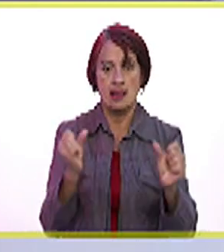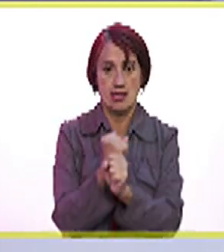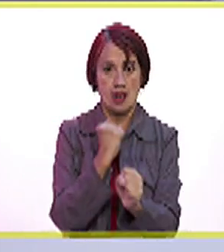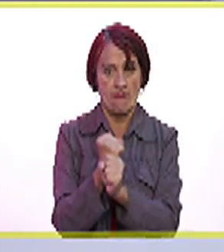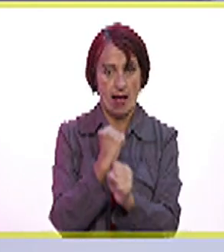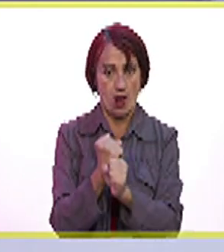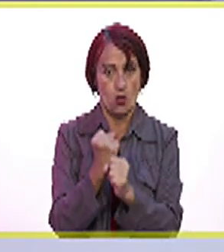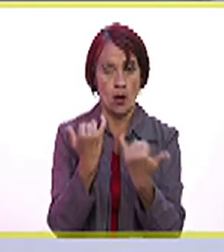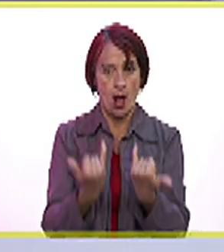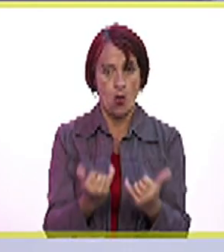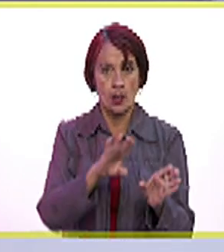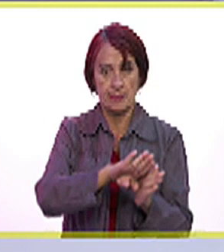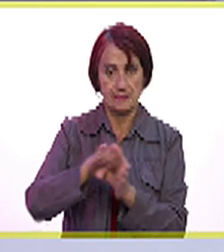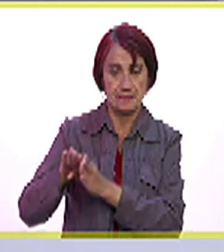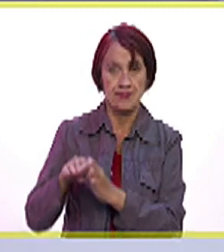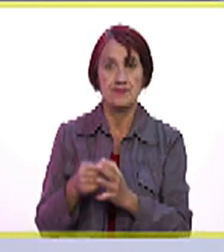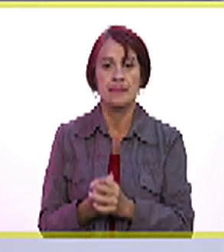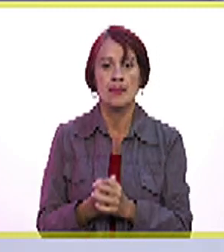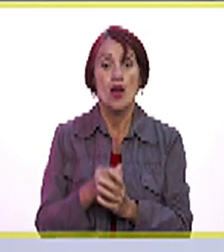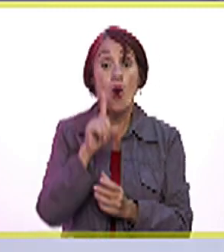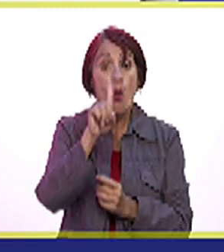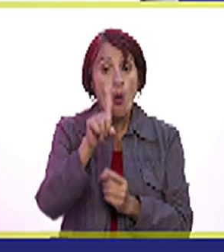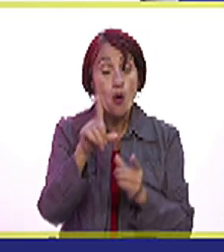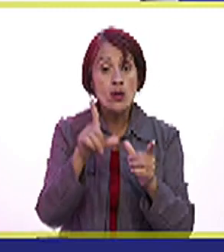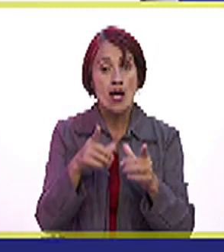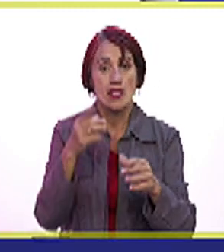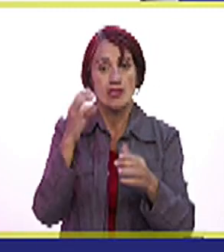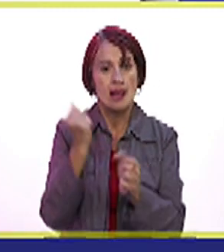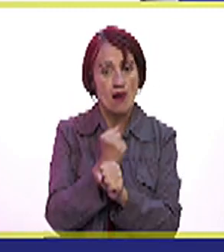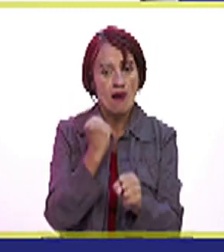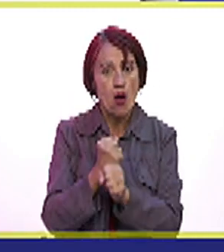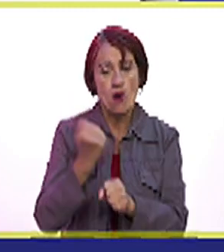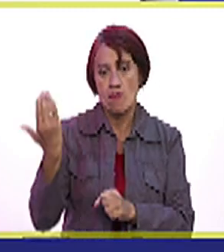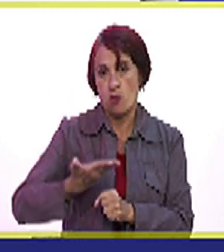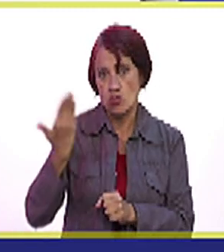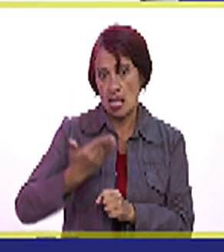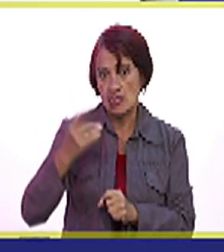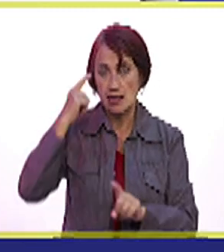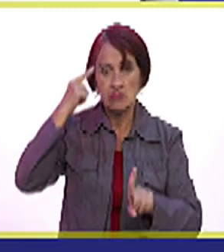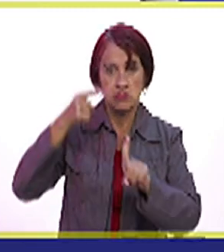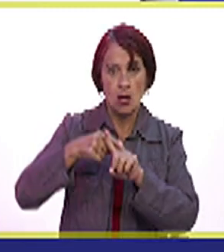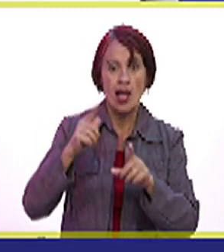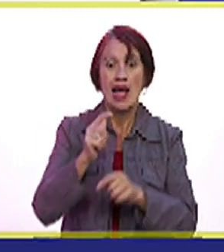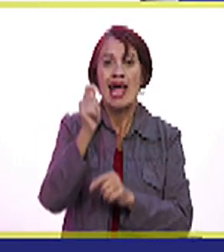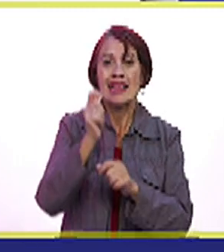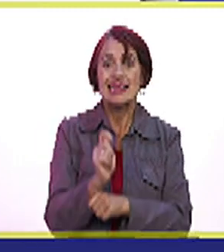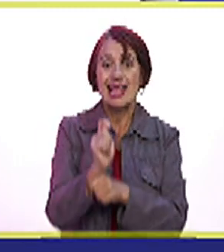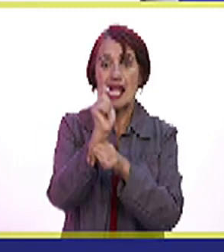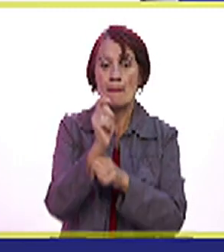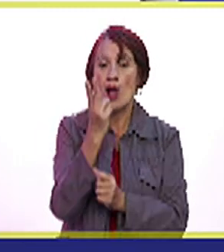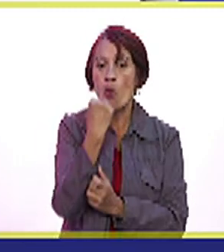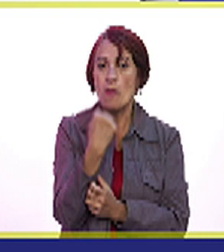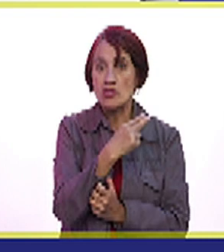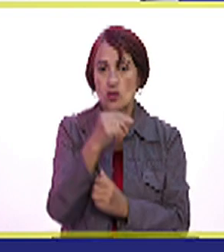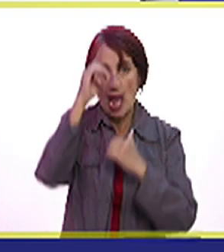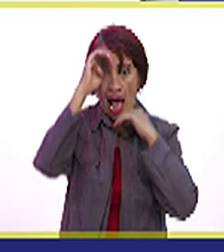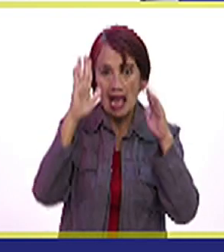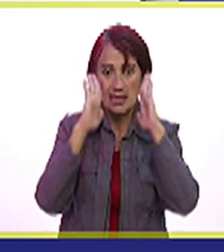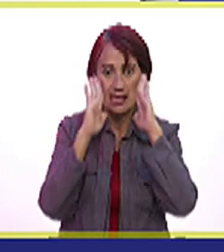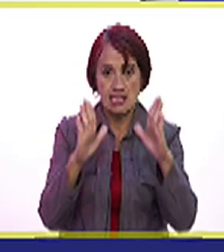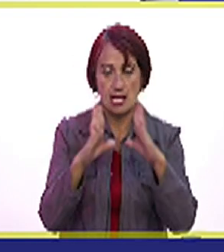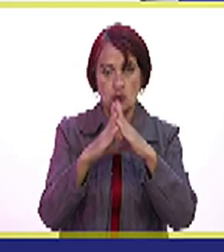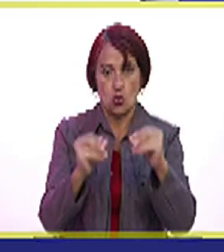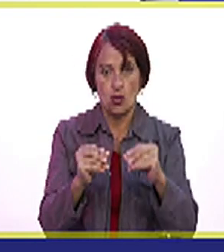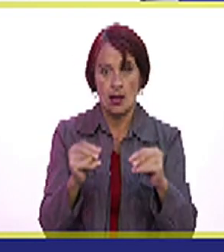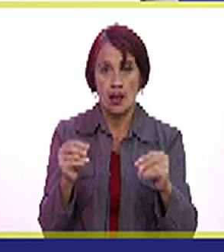la clase. Una de las líneas de trabajo más importantes de esta especialidad ocupacional es atender al público, manejar